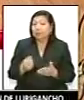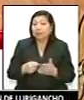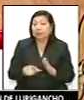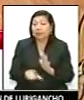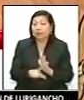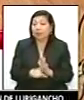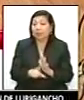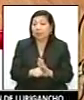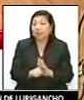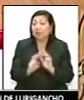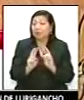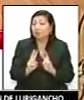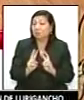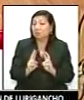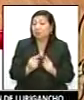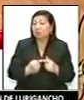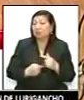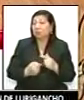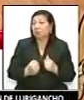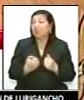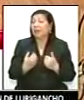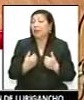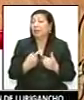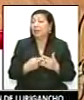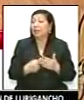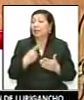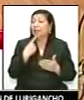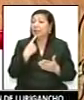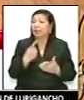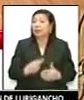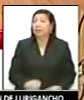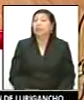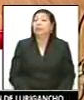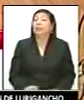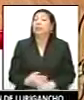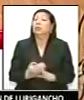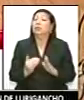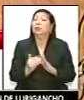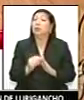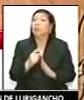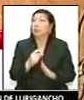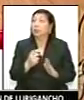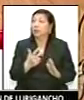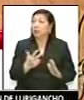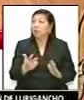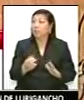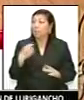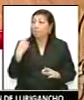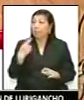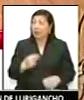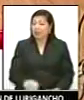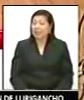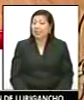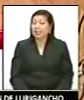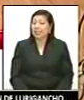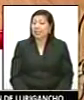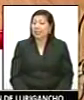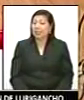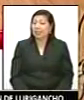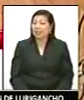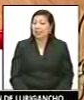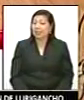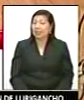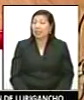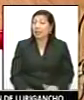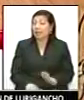ley sería retroactivo, debe indicarse que conforme al artículo 103 de la Constitución Política,